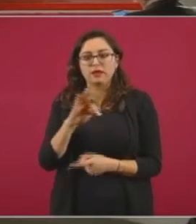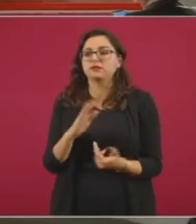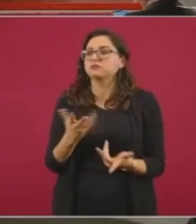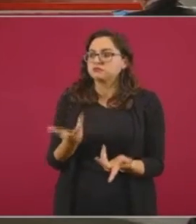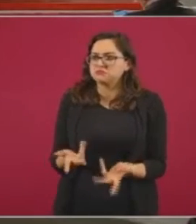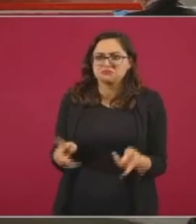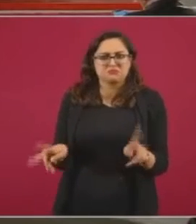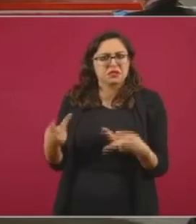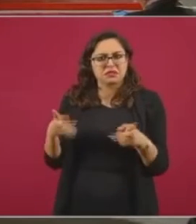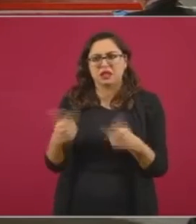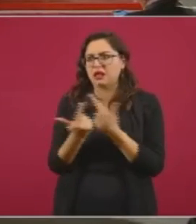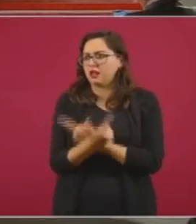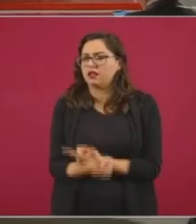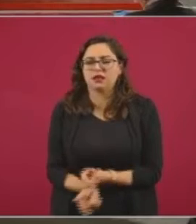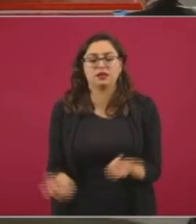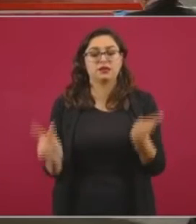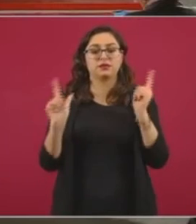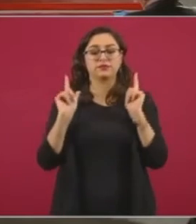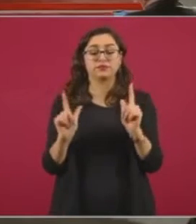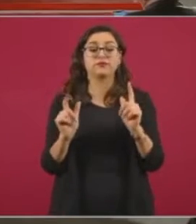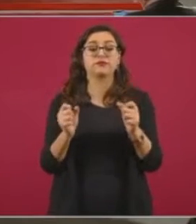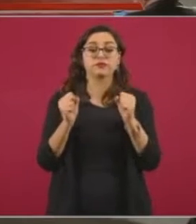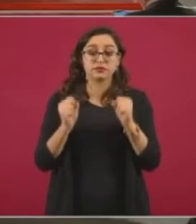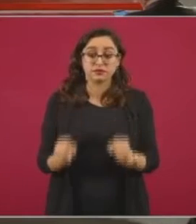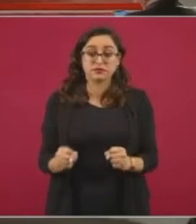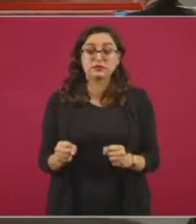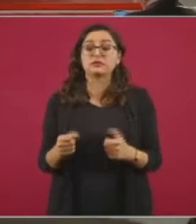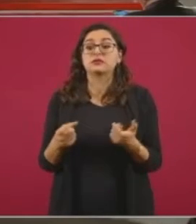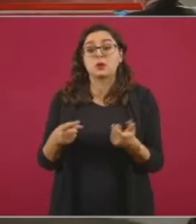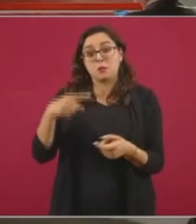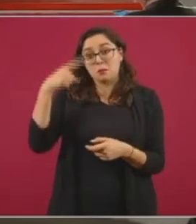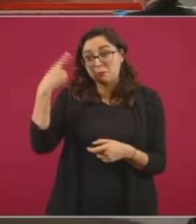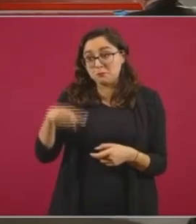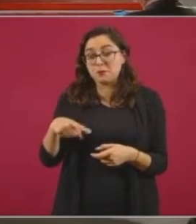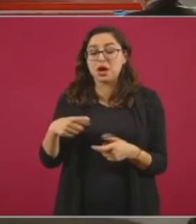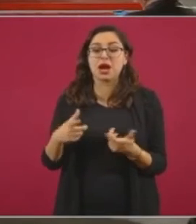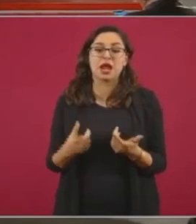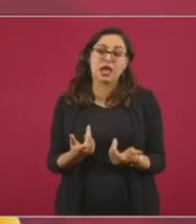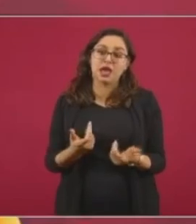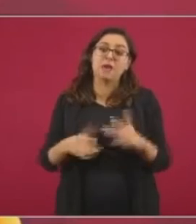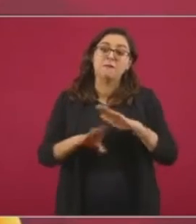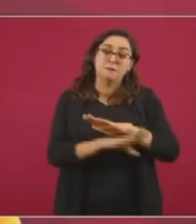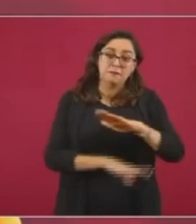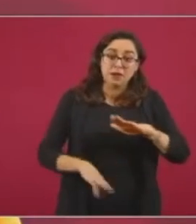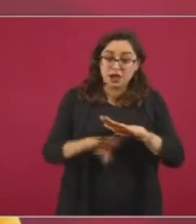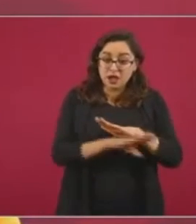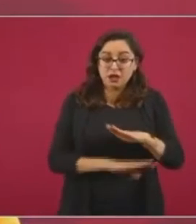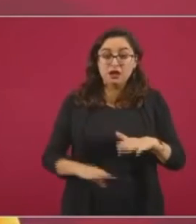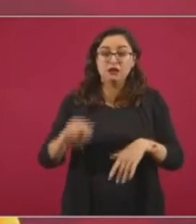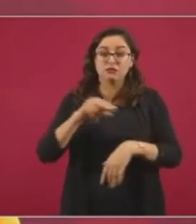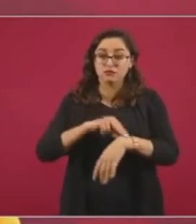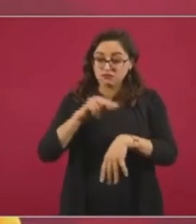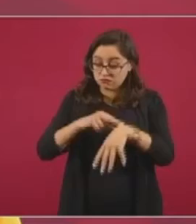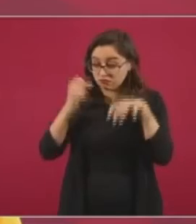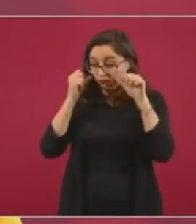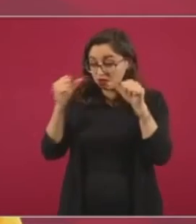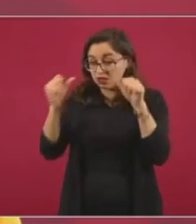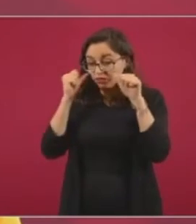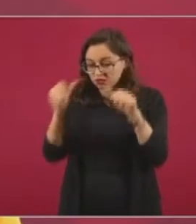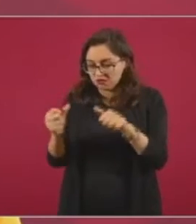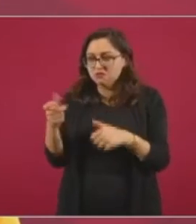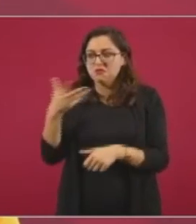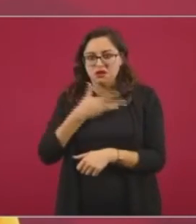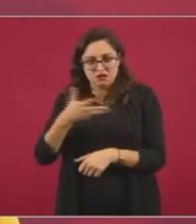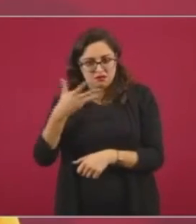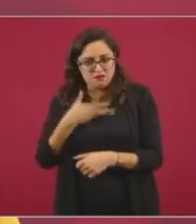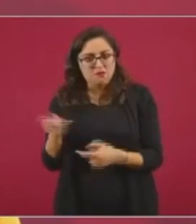servicios disponibles y garantizar su vinculación con los servicios del primer nivel de atención, con un enfoque